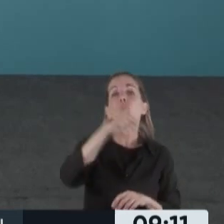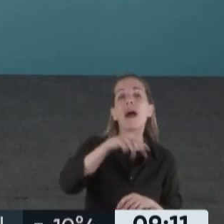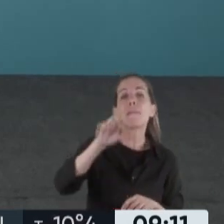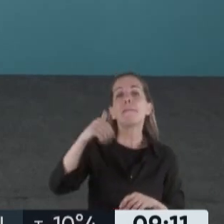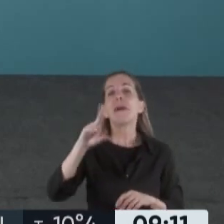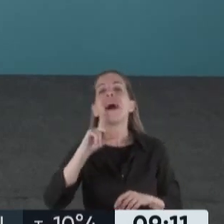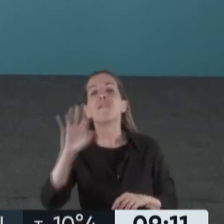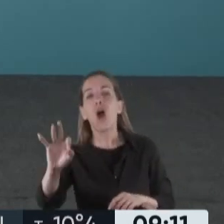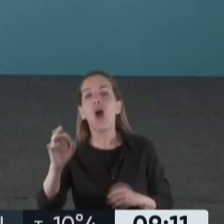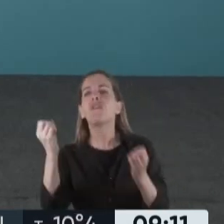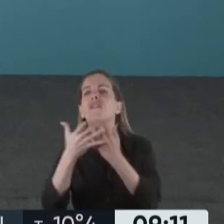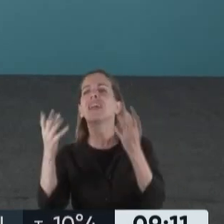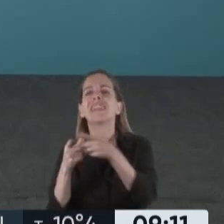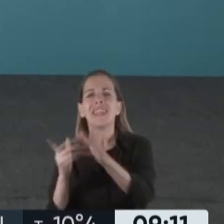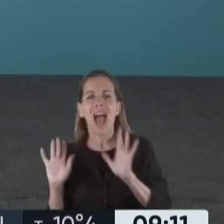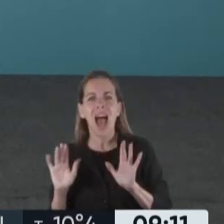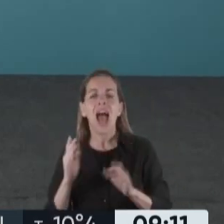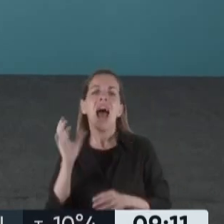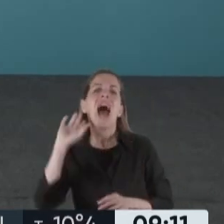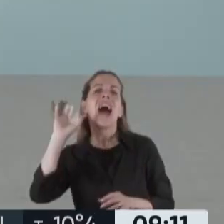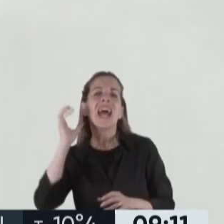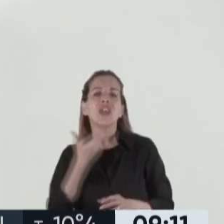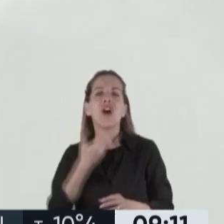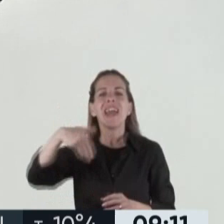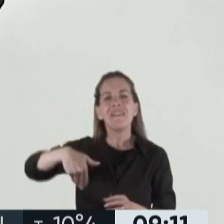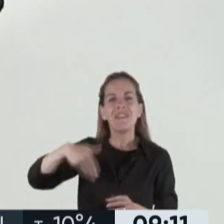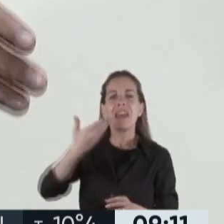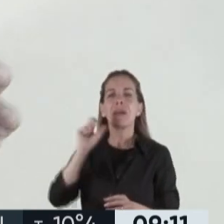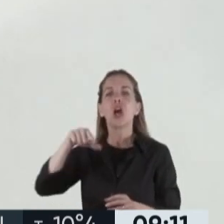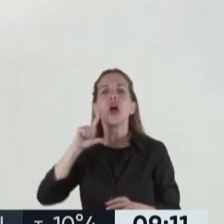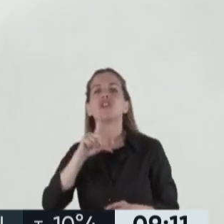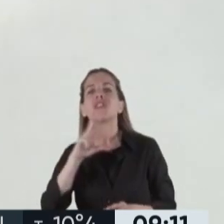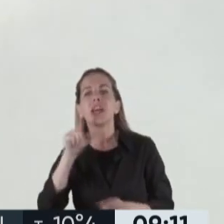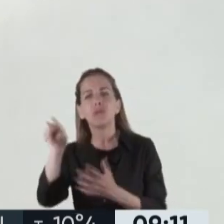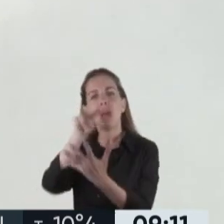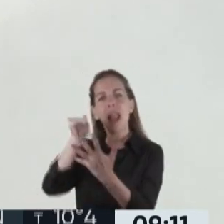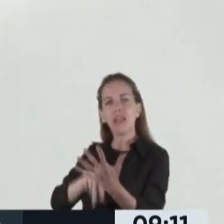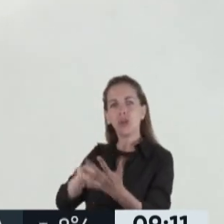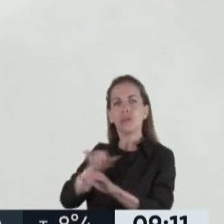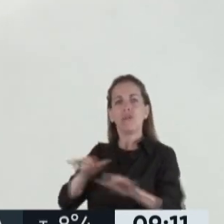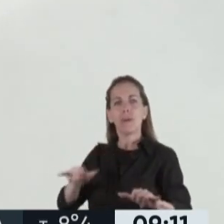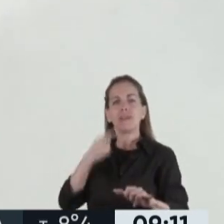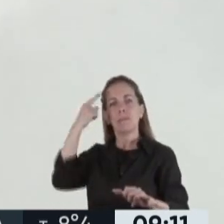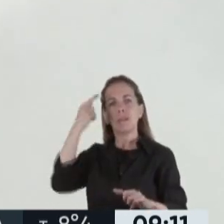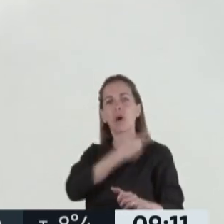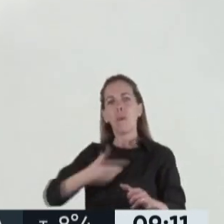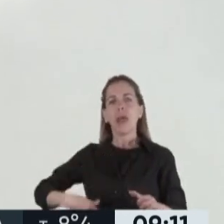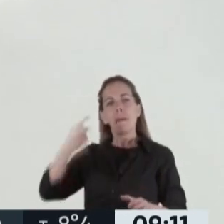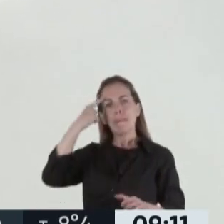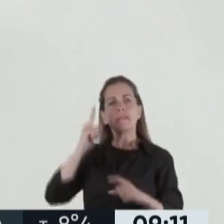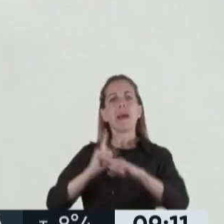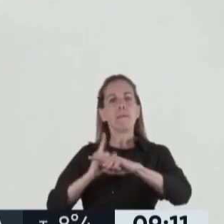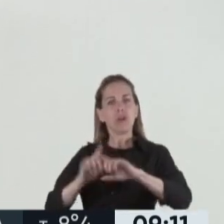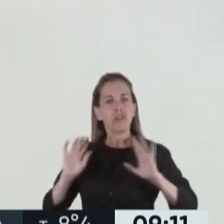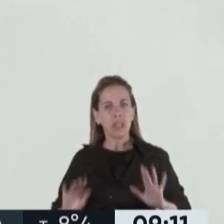le va? ¿Cómo le va? Para FM Concierto, portavoz, ya que dio estos números que el gobierno considera positivo, quería consultarla con este viaje